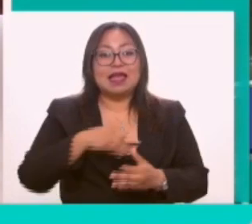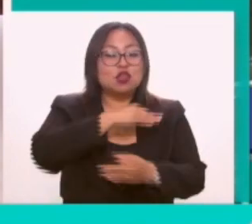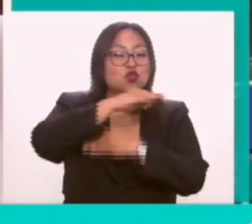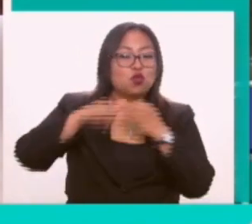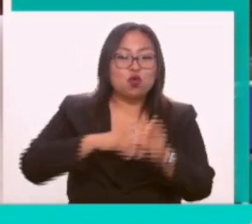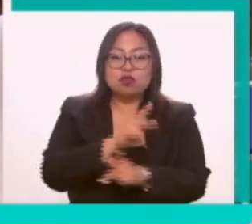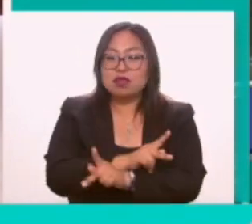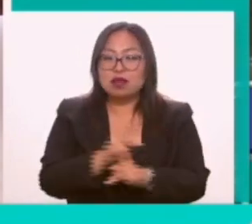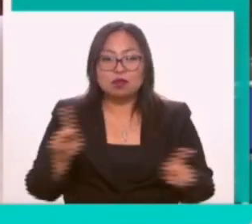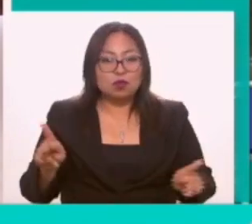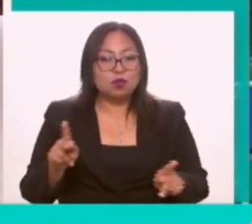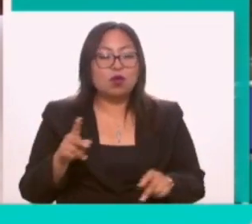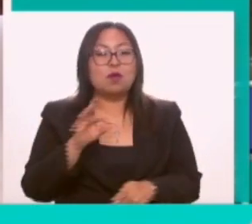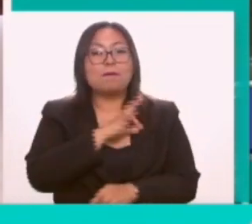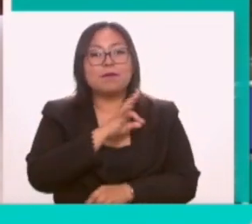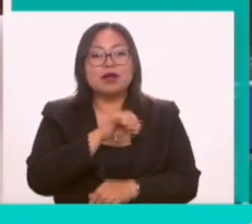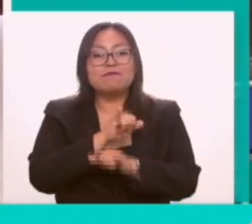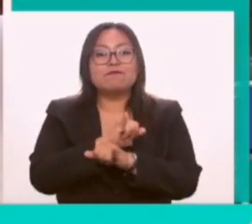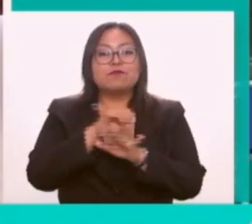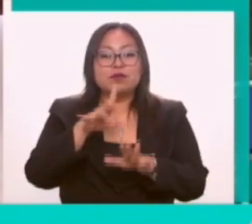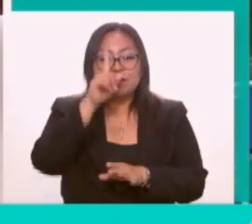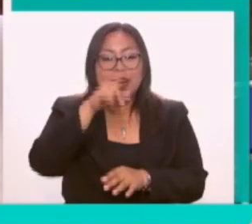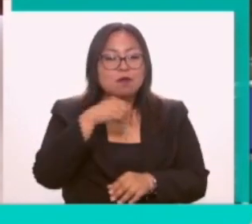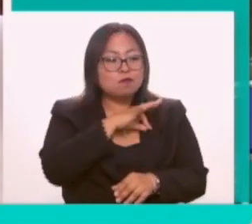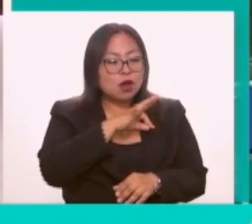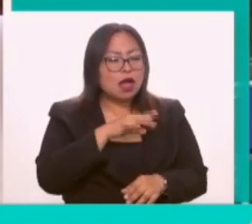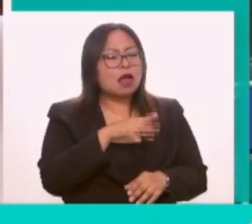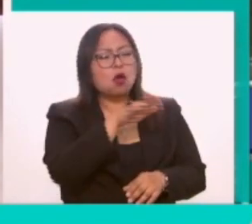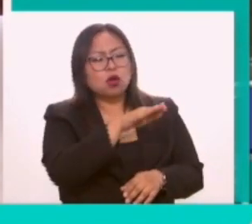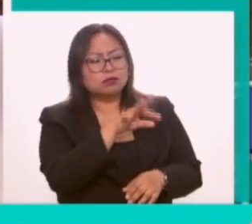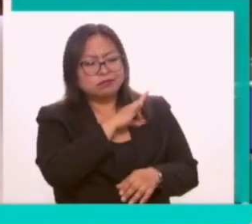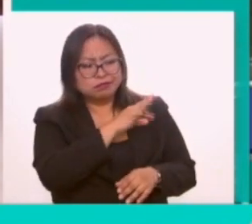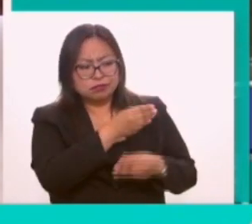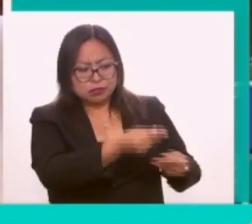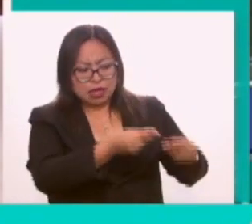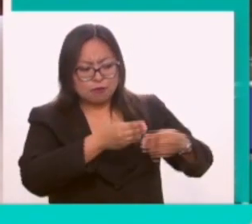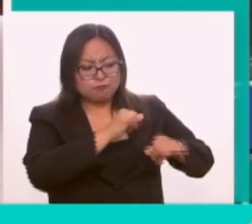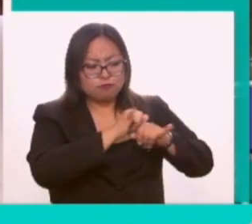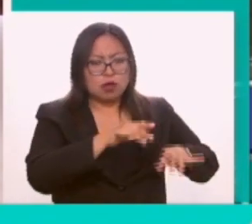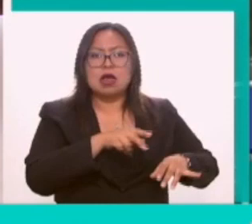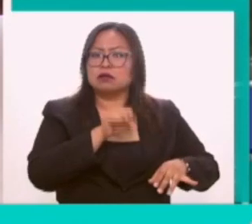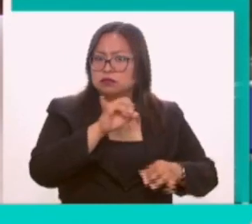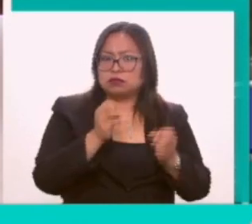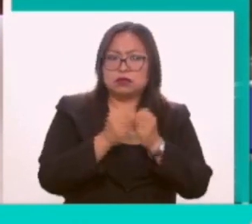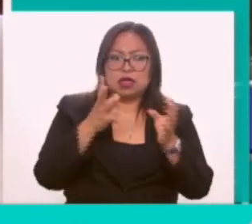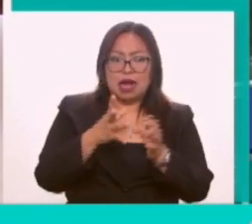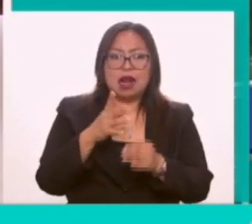el derecho a ser informados, a acceder a las documentales que dan cuenta de la toma de